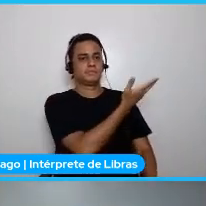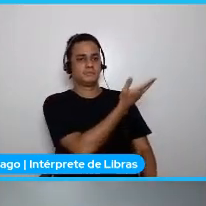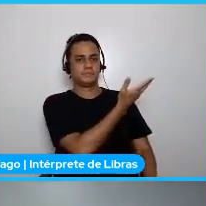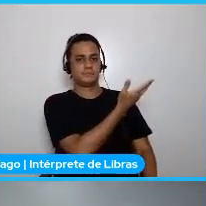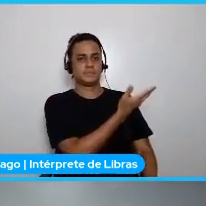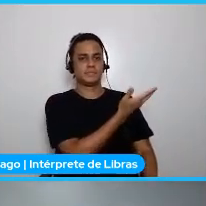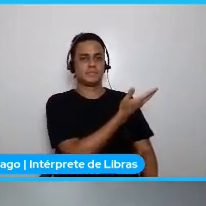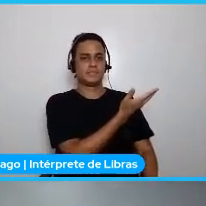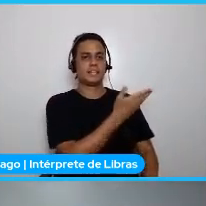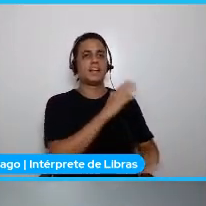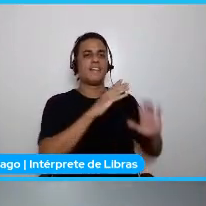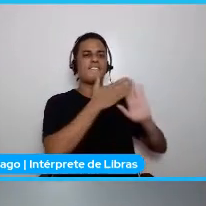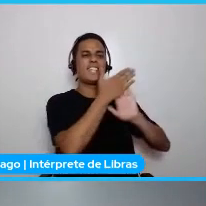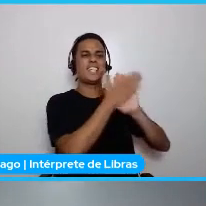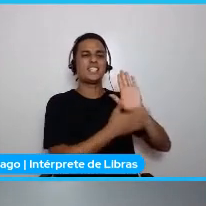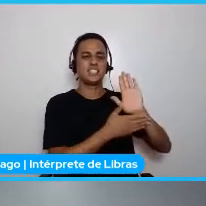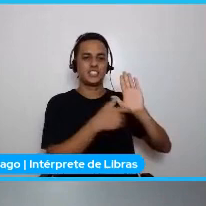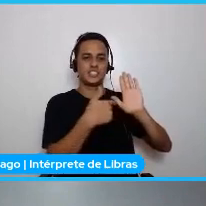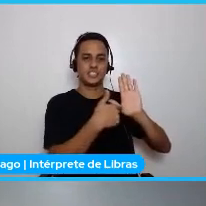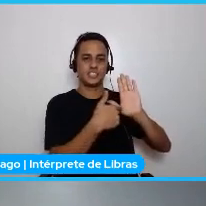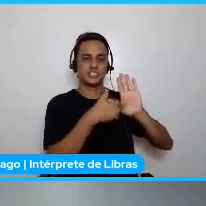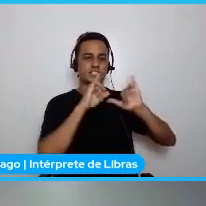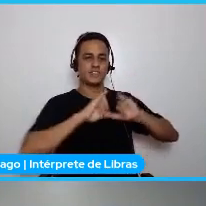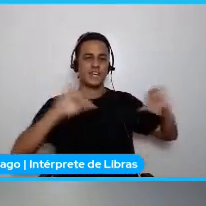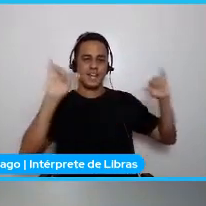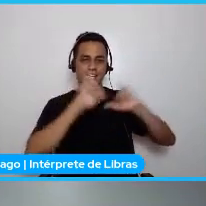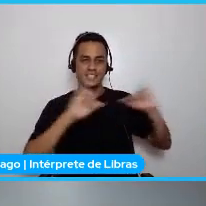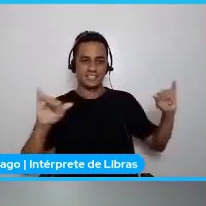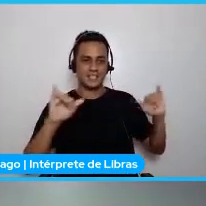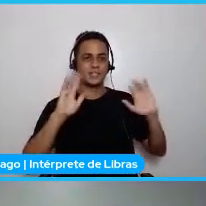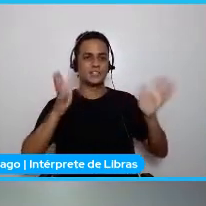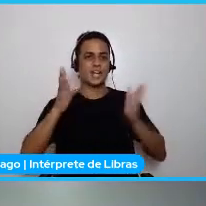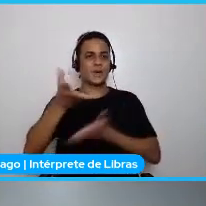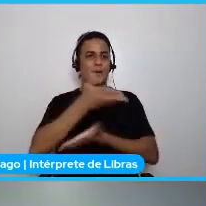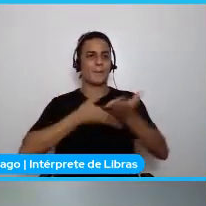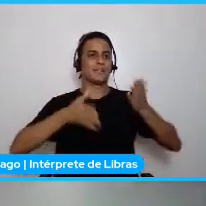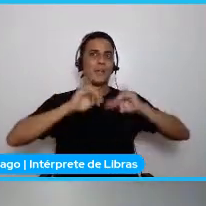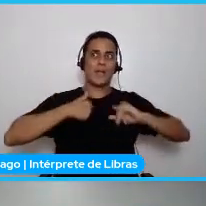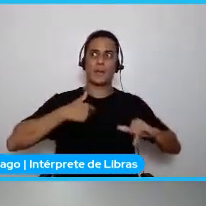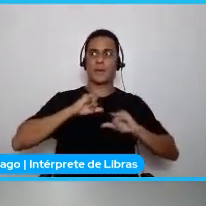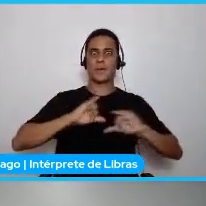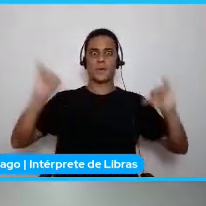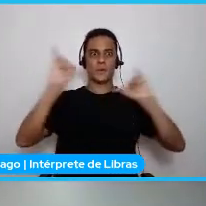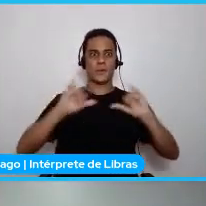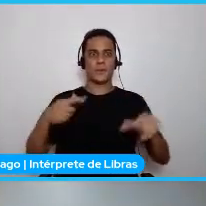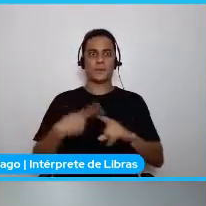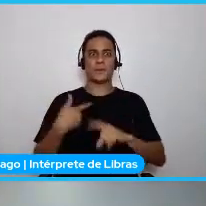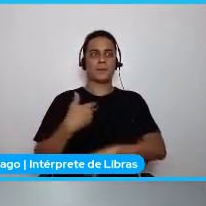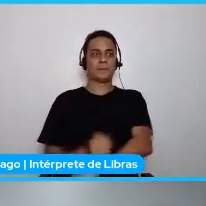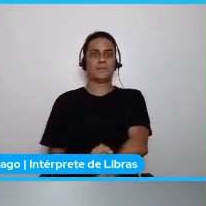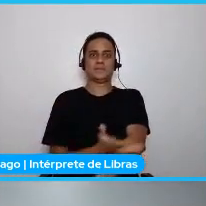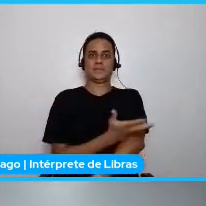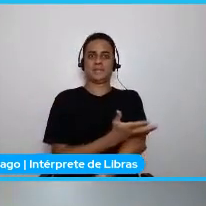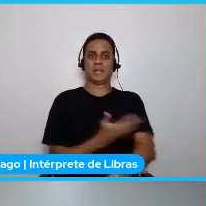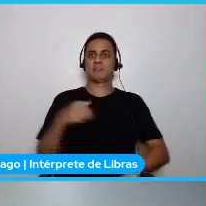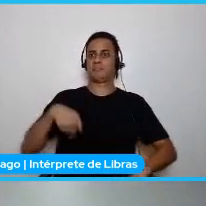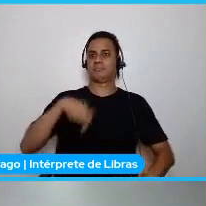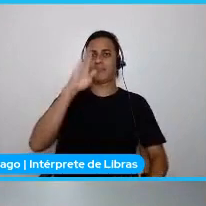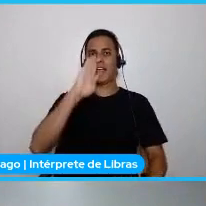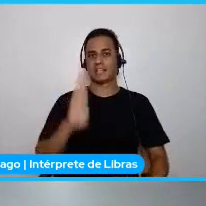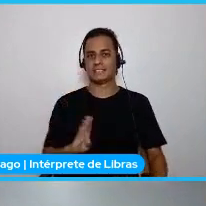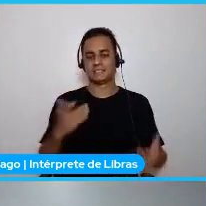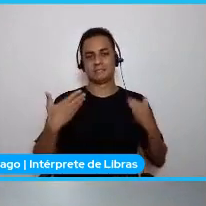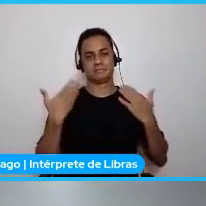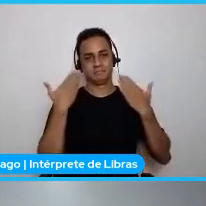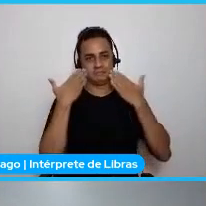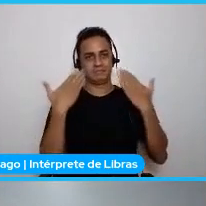este es el afiche con el que se anunciaba la charla. La verdad que lo he compartido un montón, ¿no? Porque estoy emocionado aquí de estar en el Python Brasil. Me